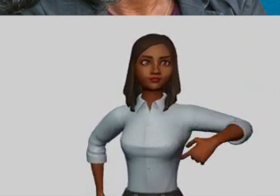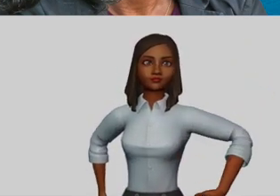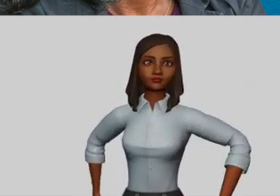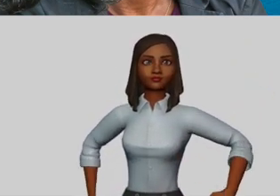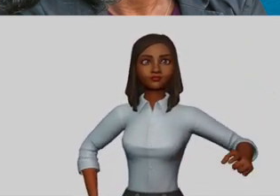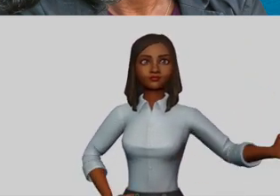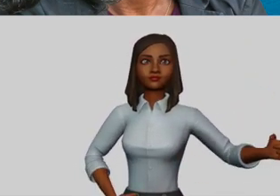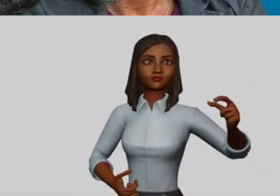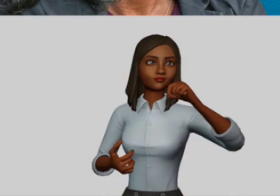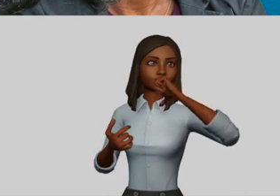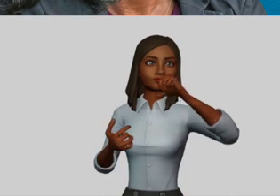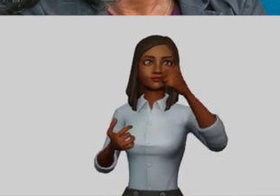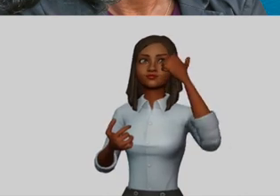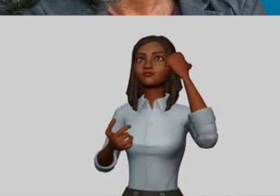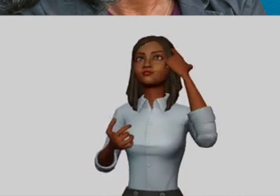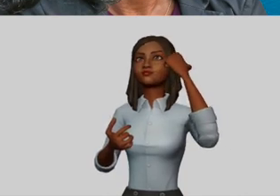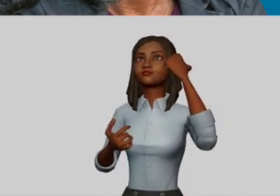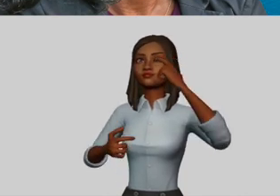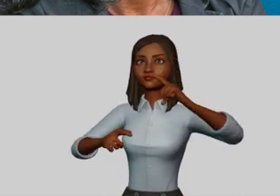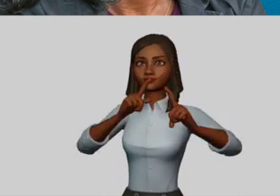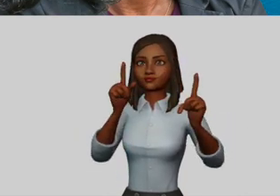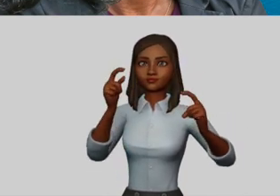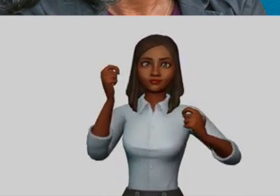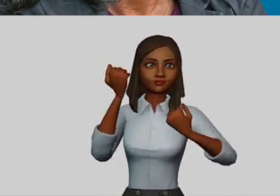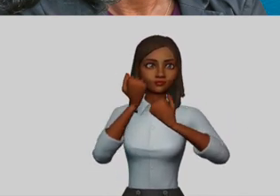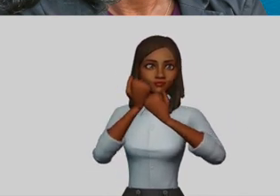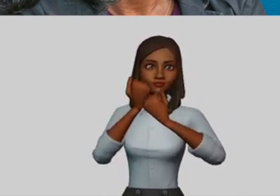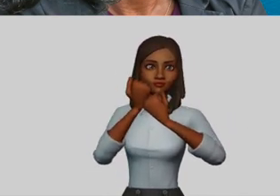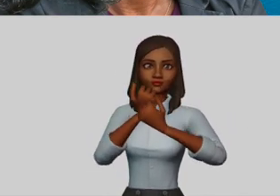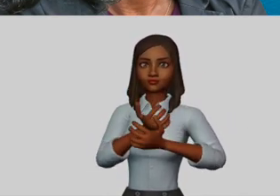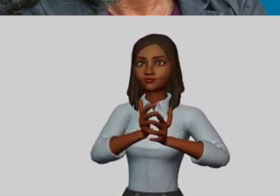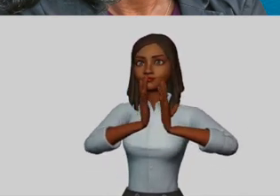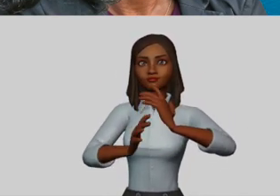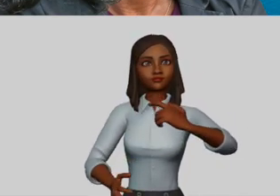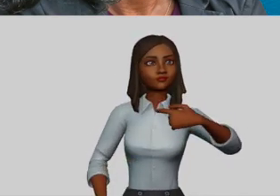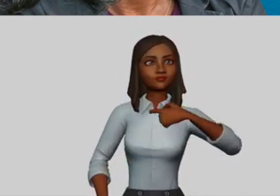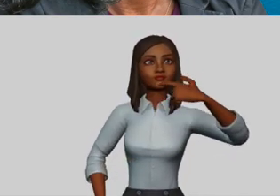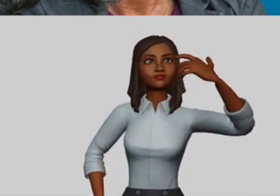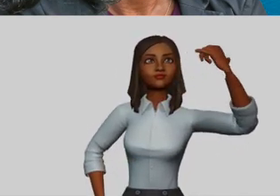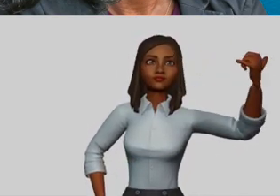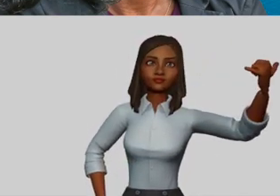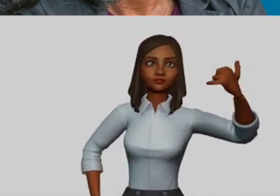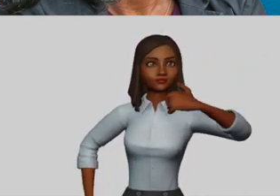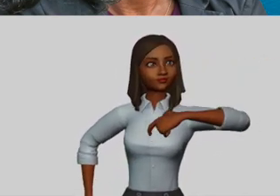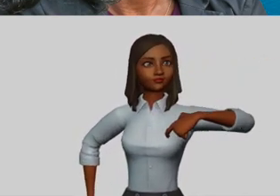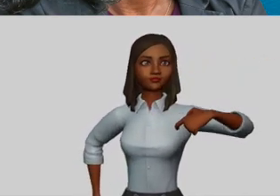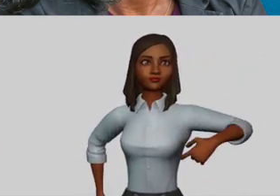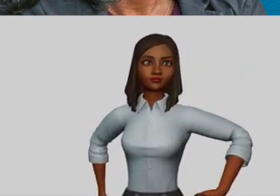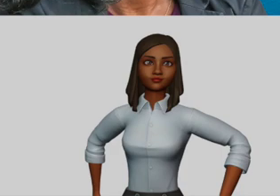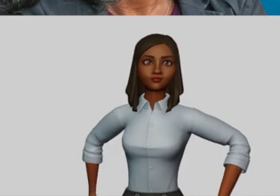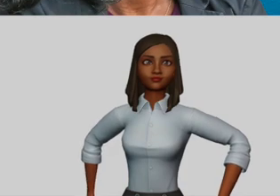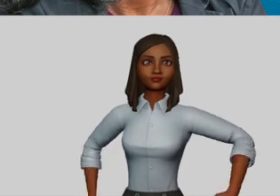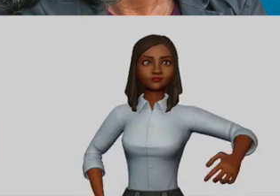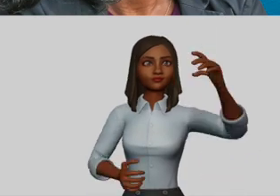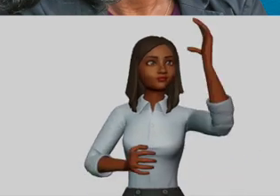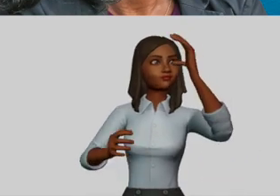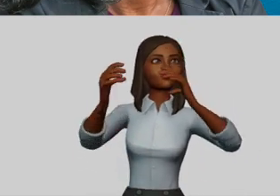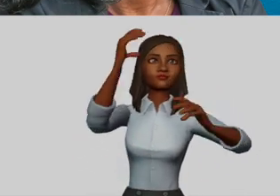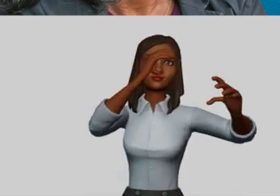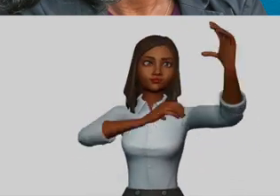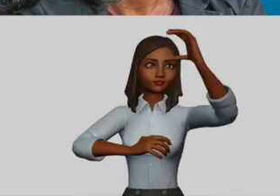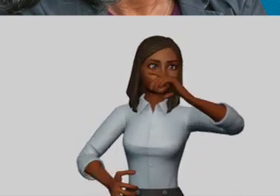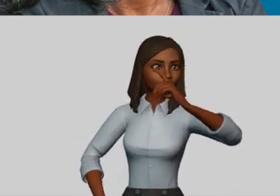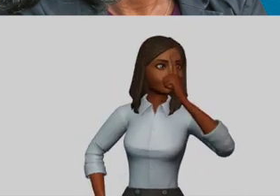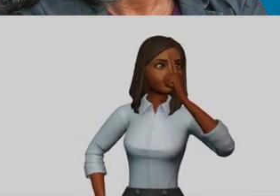un poco en qué consiste esa asociación y cómo tienes apoyo de este big